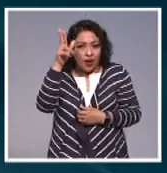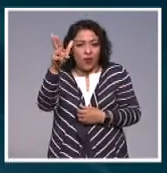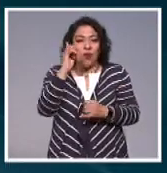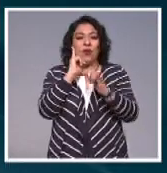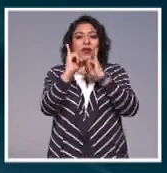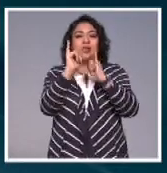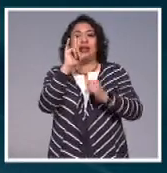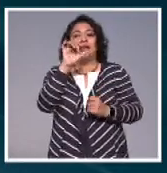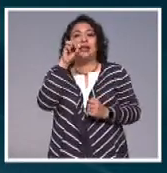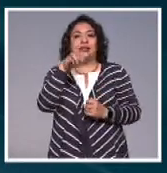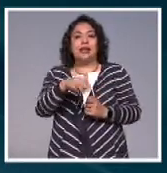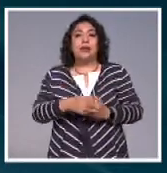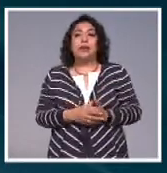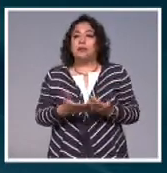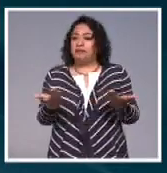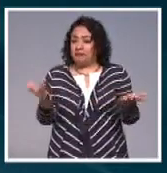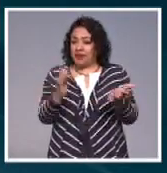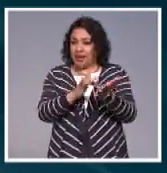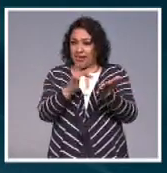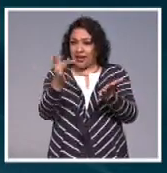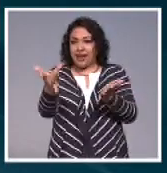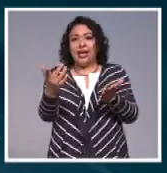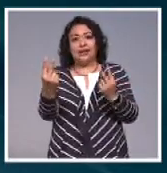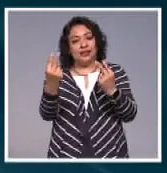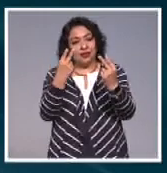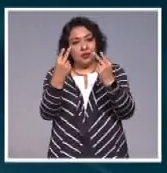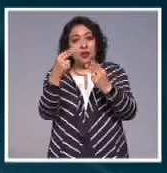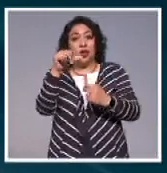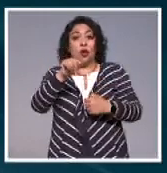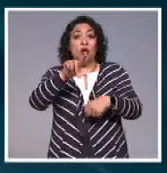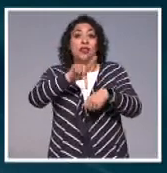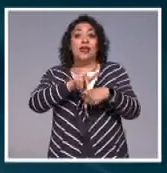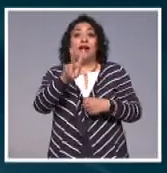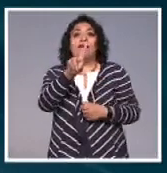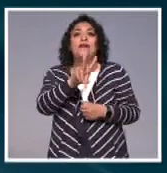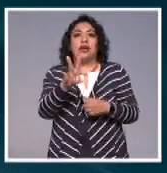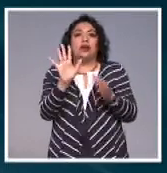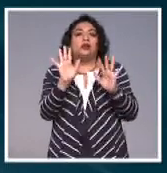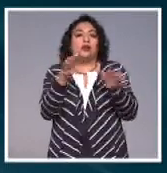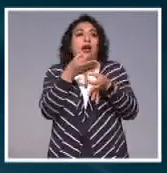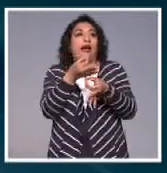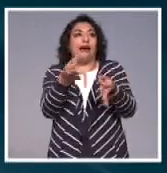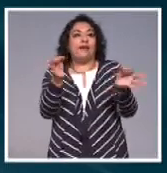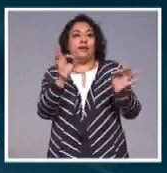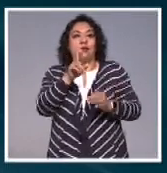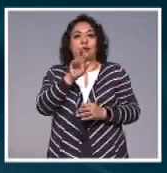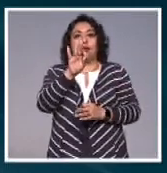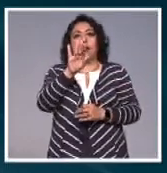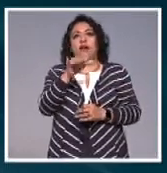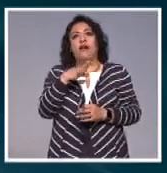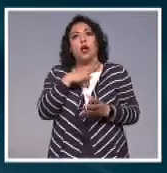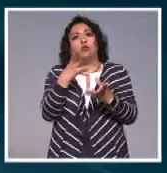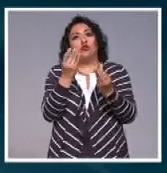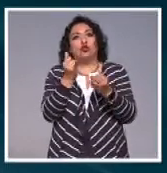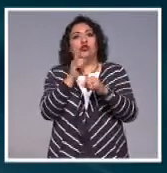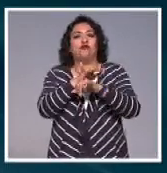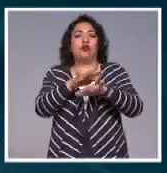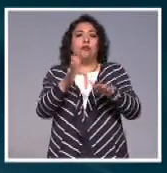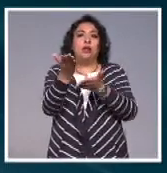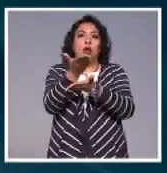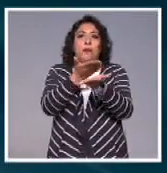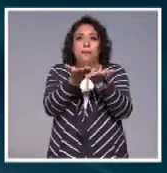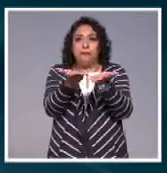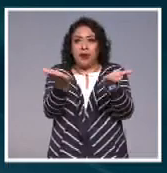Interpretación de Lengua de Señas Mexicana. Gracias por estar con nosotros en este viernes, que ya lo anuncia Rafa. Tenemos muchas cosas que compartir con